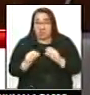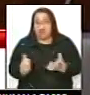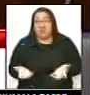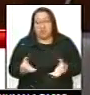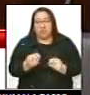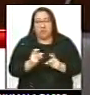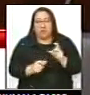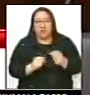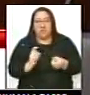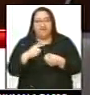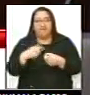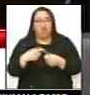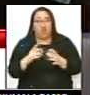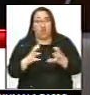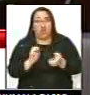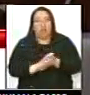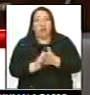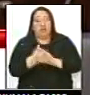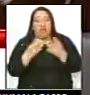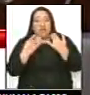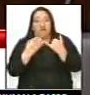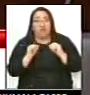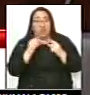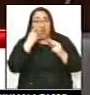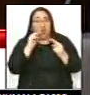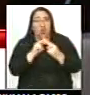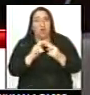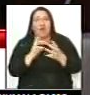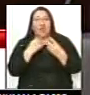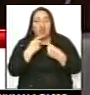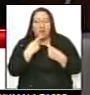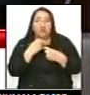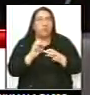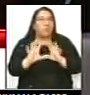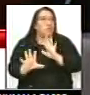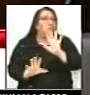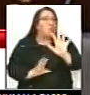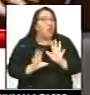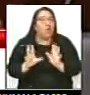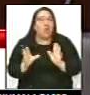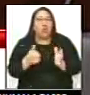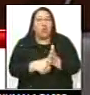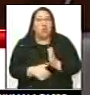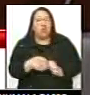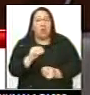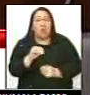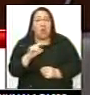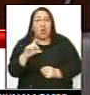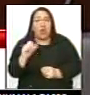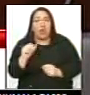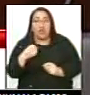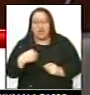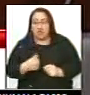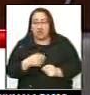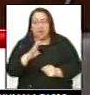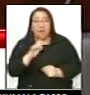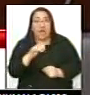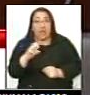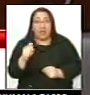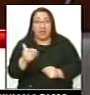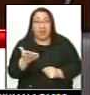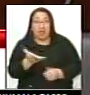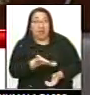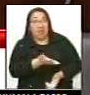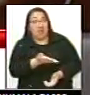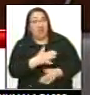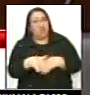personas vinculadas que no quieren que el informe se conozca. Se ha dado más publicidad al documento del señor Morales que al informe de la señora Bartra, o